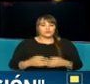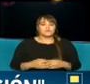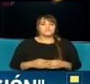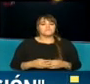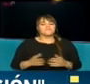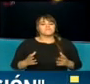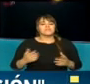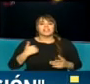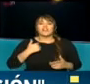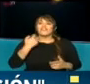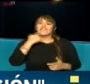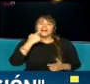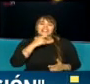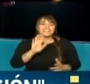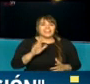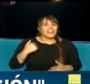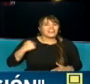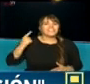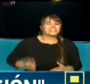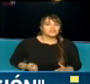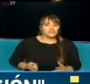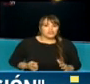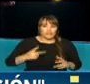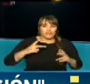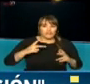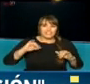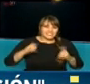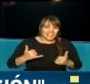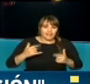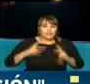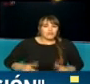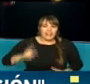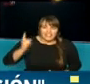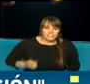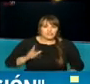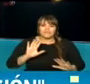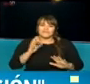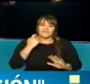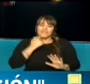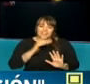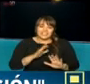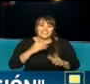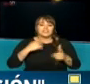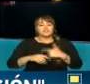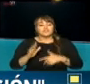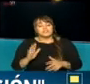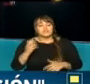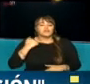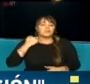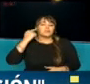No tengo decisión formada, por ende, sostengo